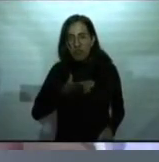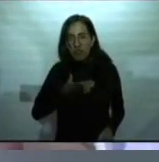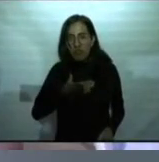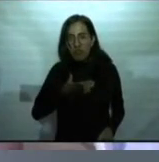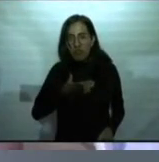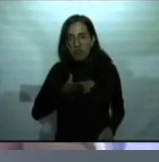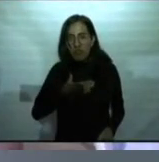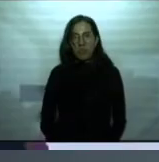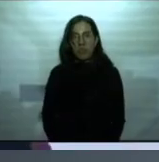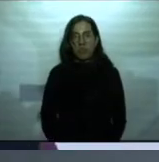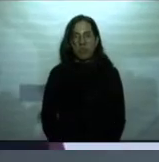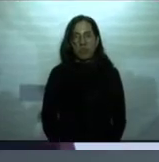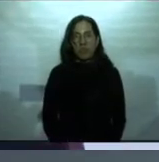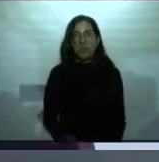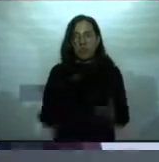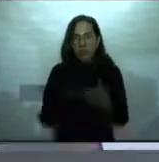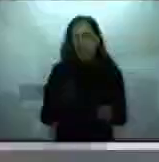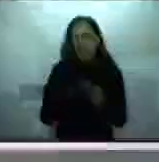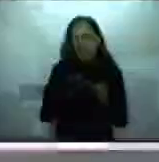La justicia.